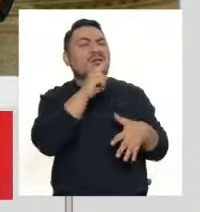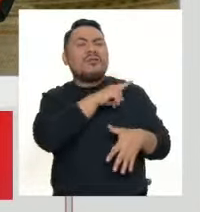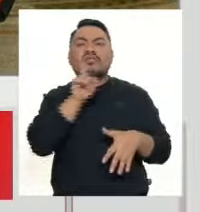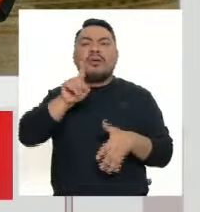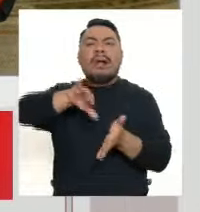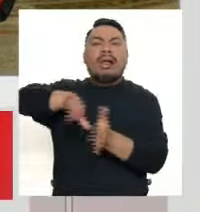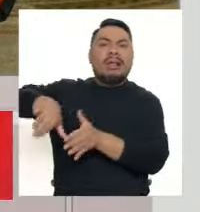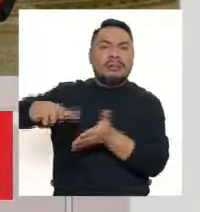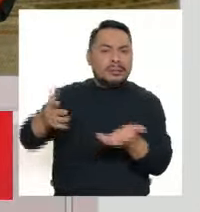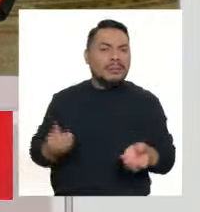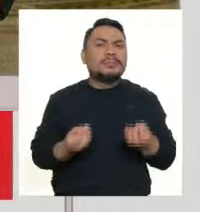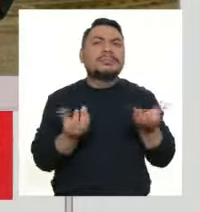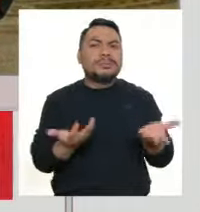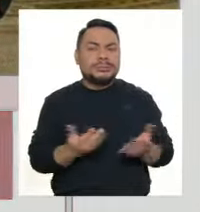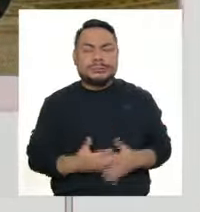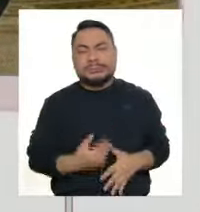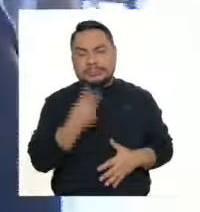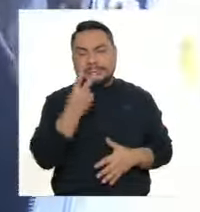sobre este caso.